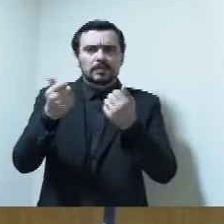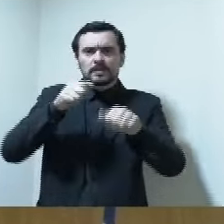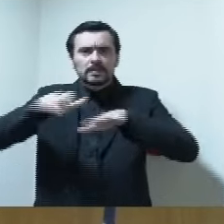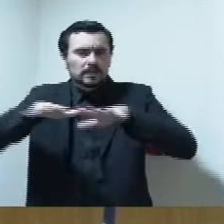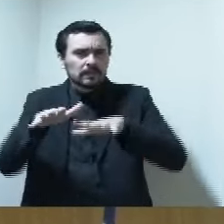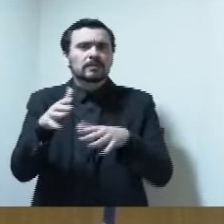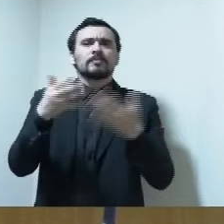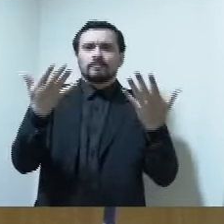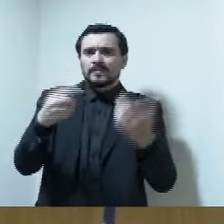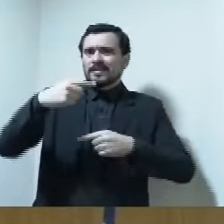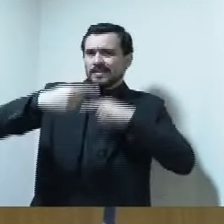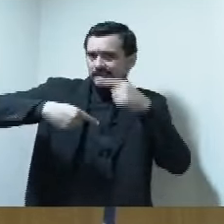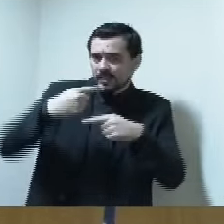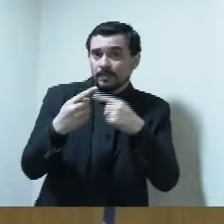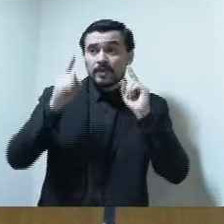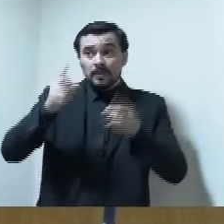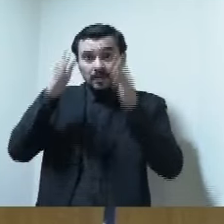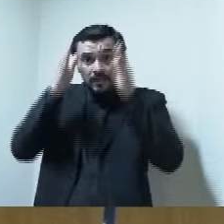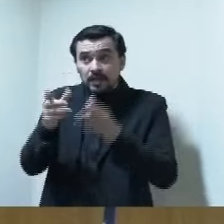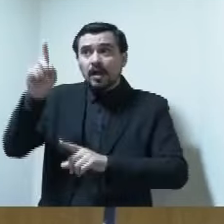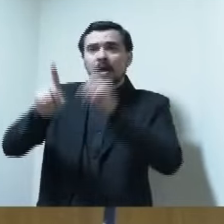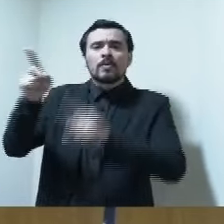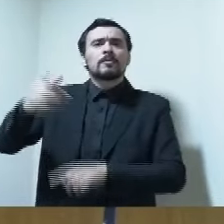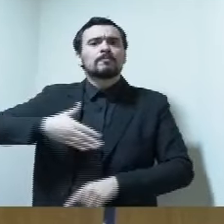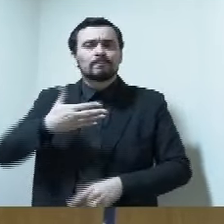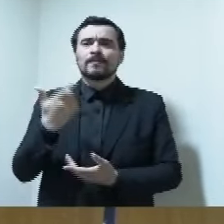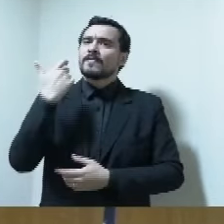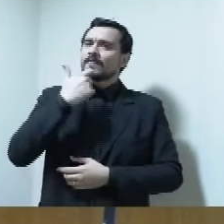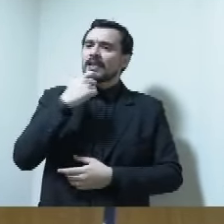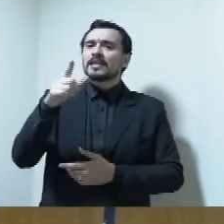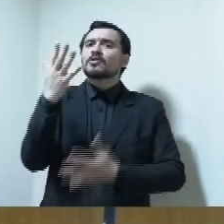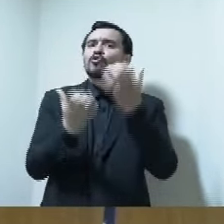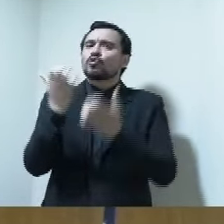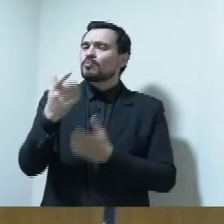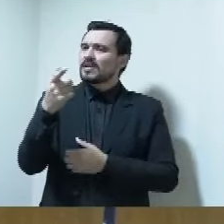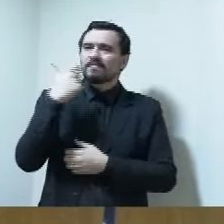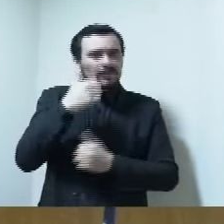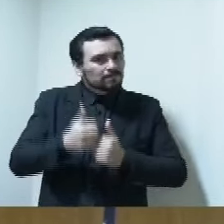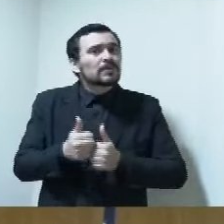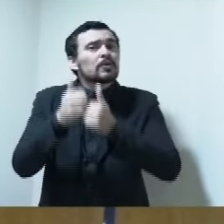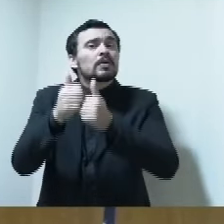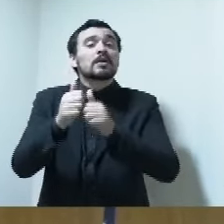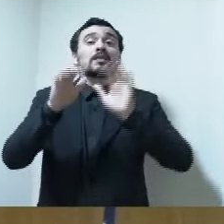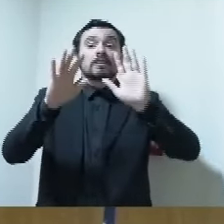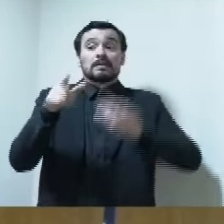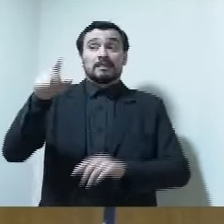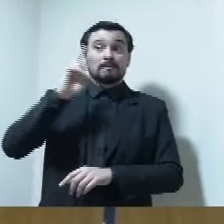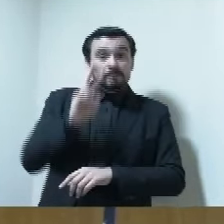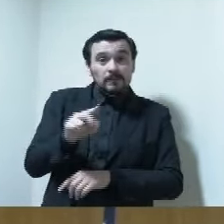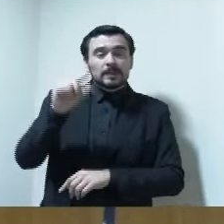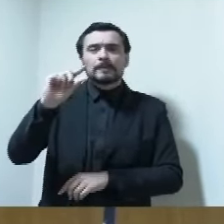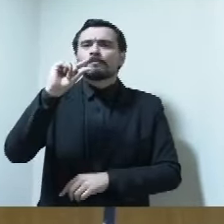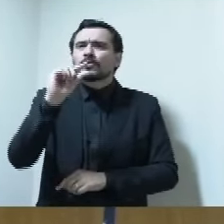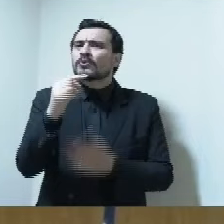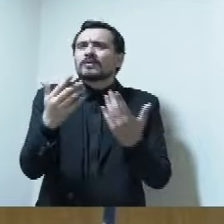la histórica atención al reclamo de tener un verdadero Ministerio de Economía transversal, pasando por esa pequeña